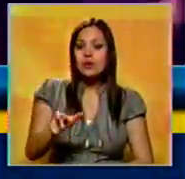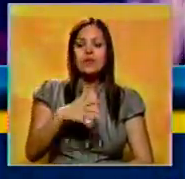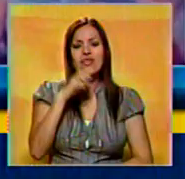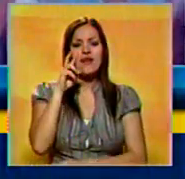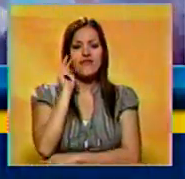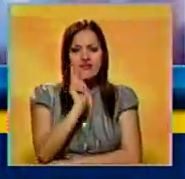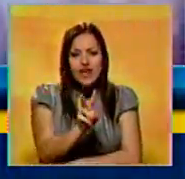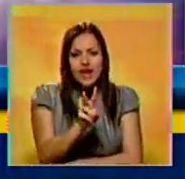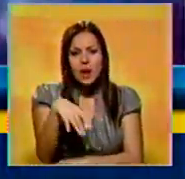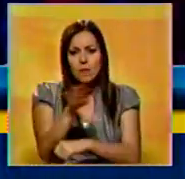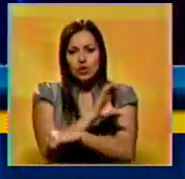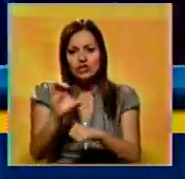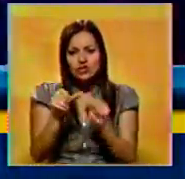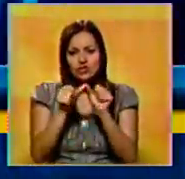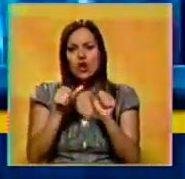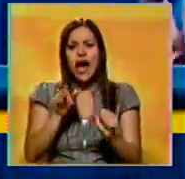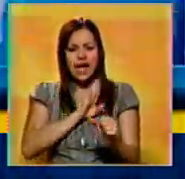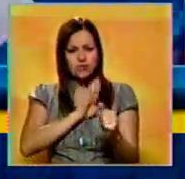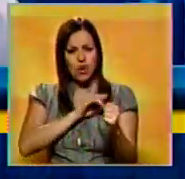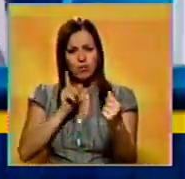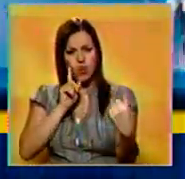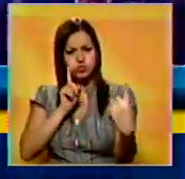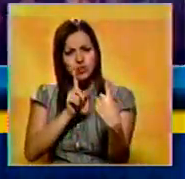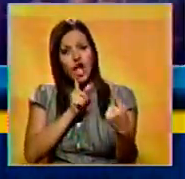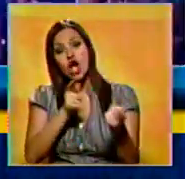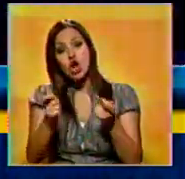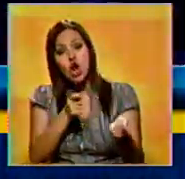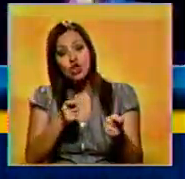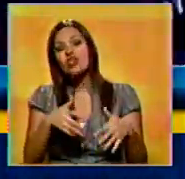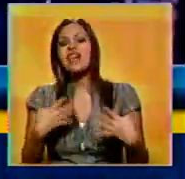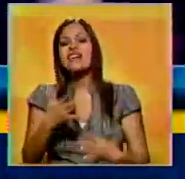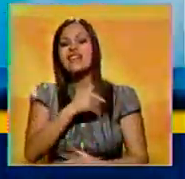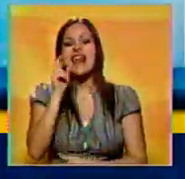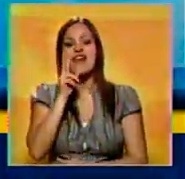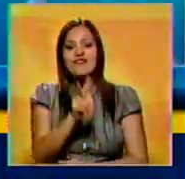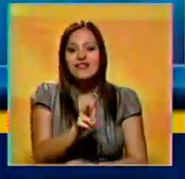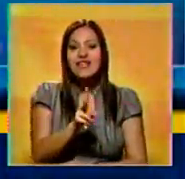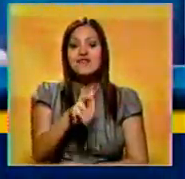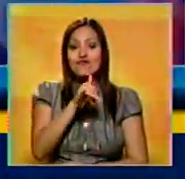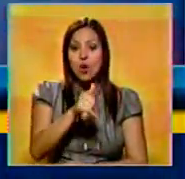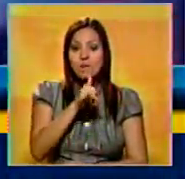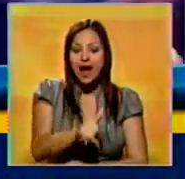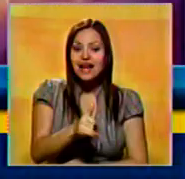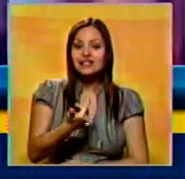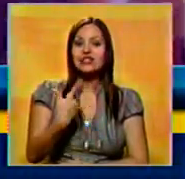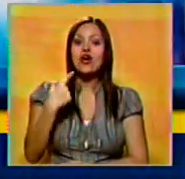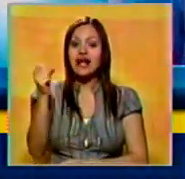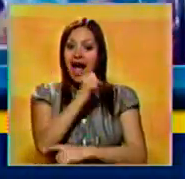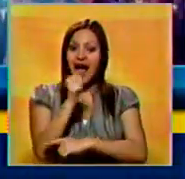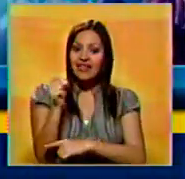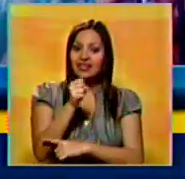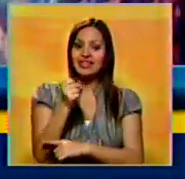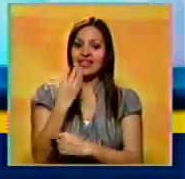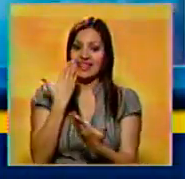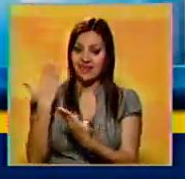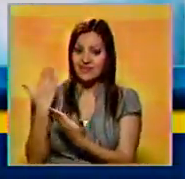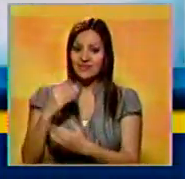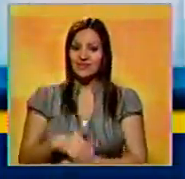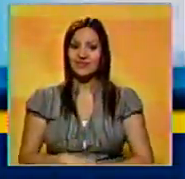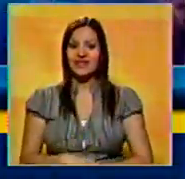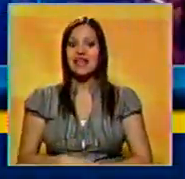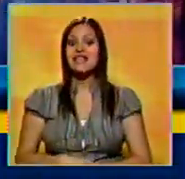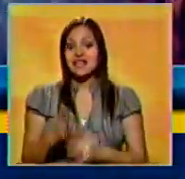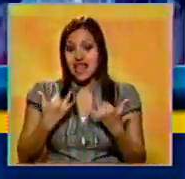en concierto de forma personalizada y controlar qué quieren ver del espectáculo del intérprete de Vuelve y del hit